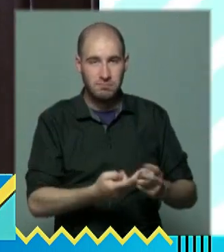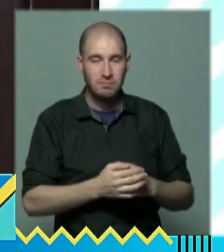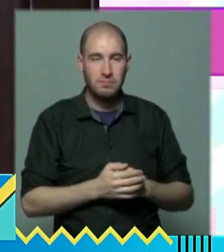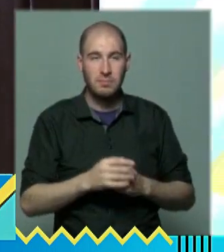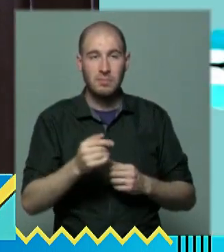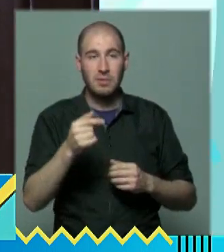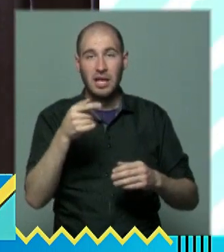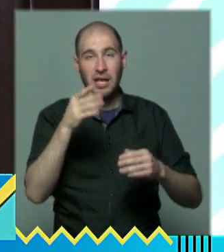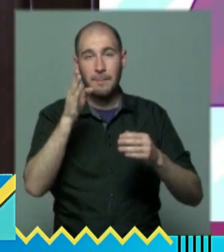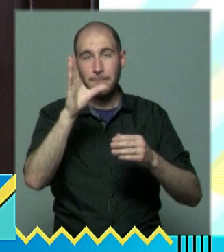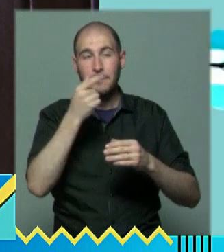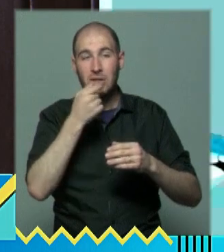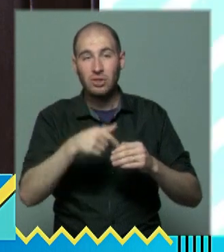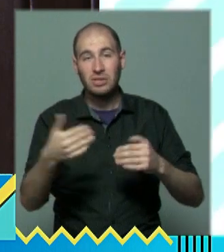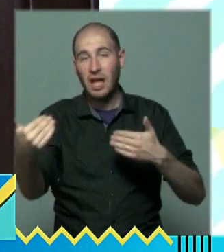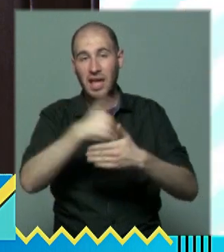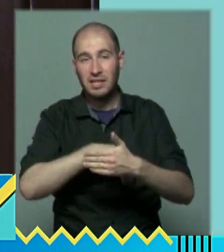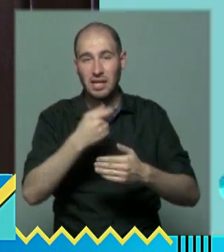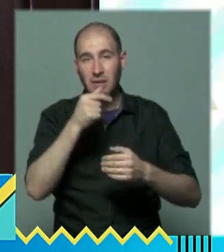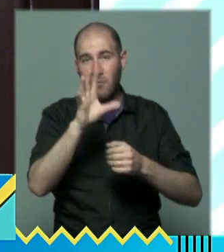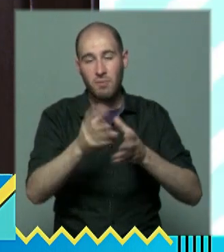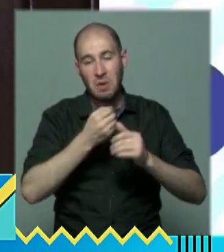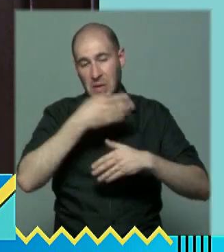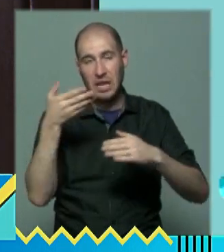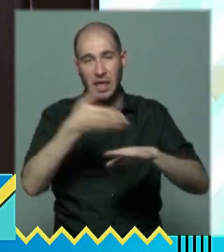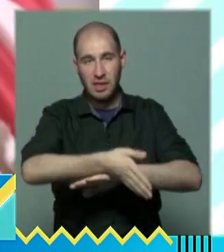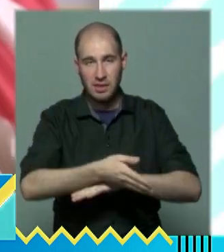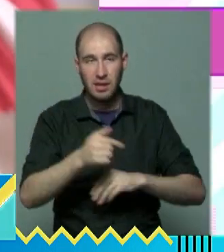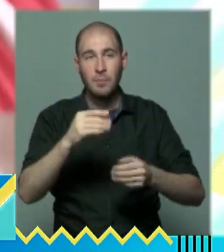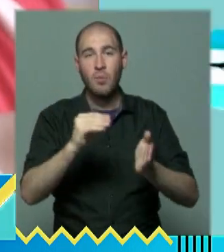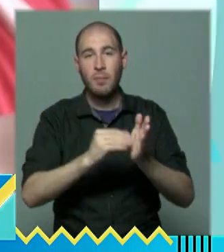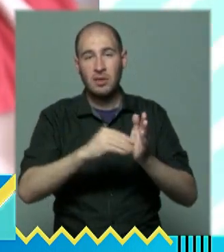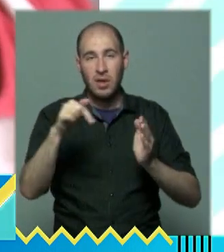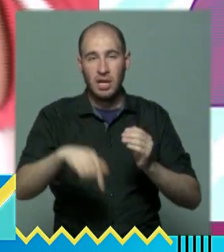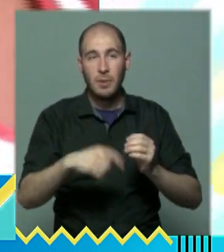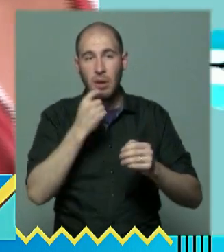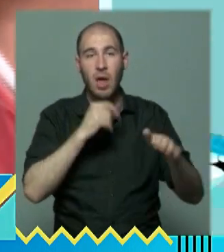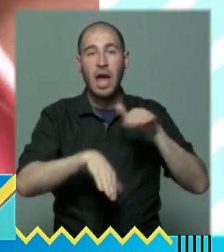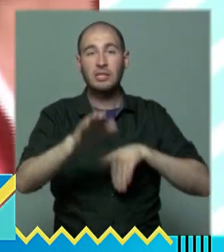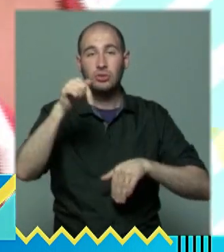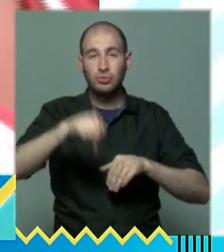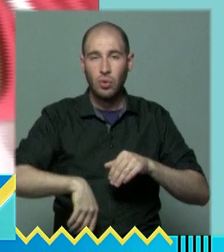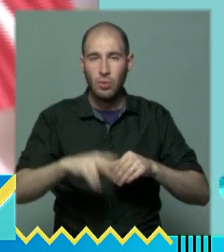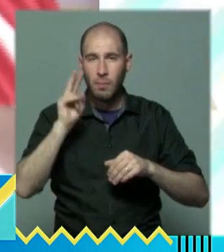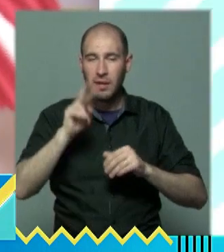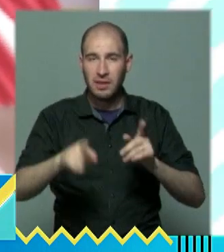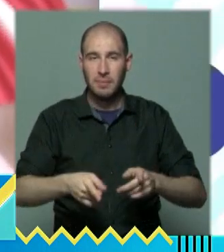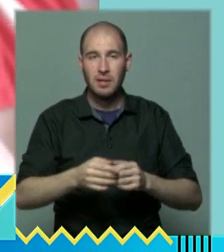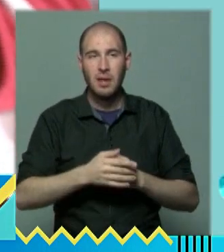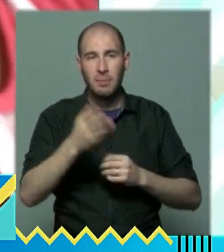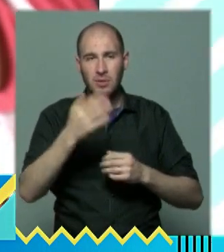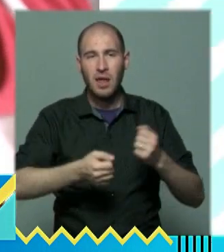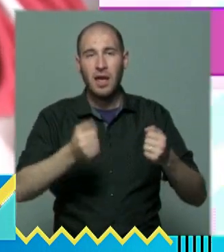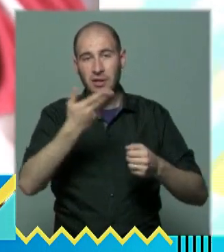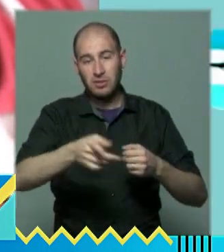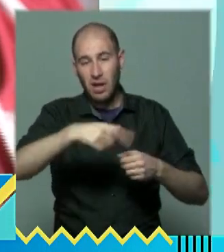obviamente Mendoza no tiene fronteras, ingresan de cualquier forma. Uno a esta época del año puede ir por el acceso sur y ves camiones cargados de gente. Bueno, esa